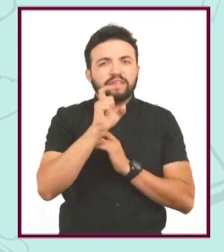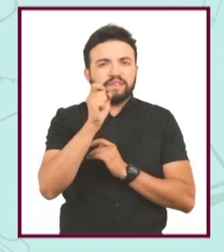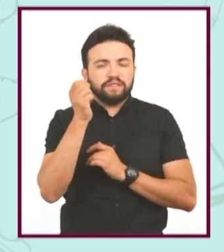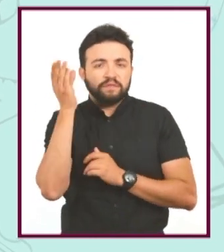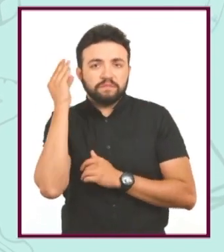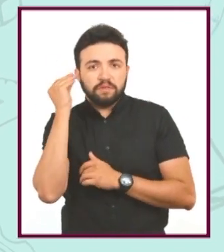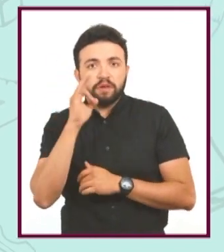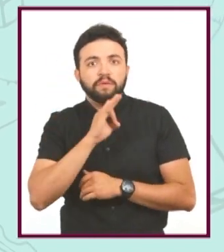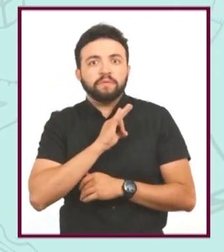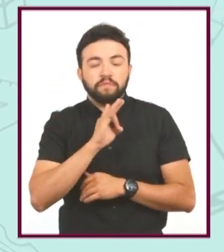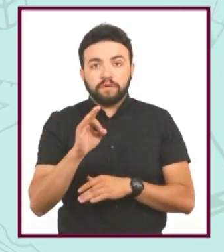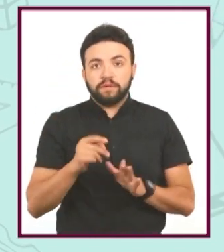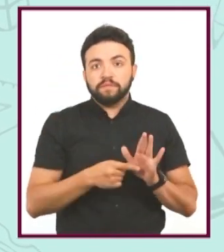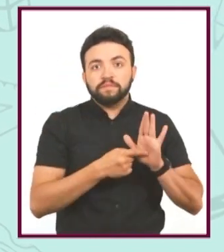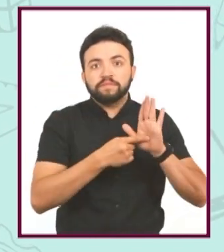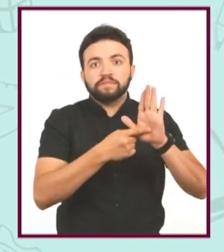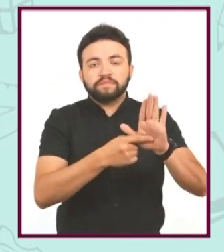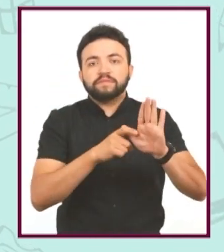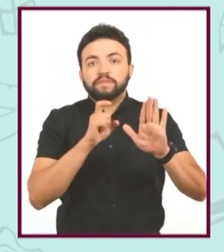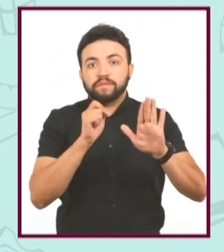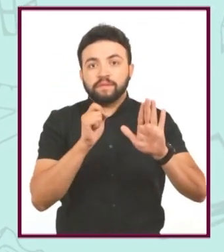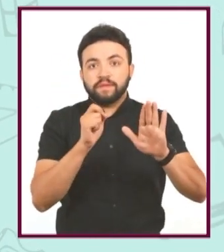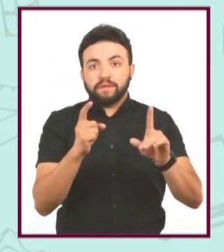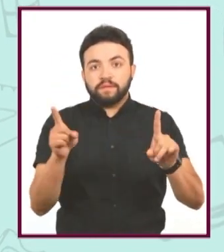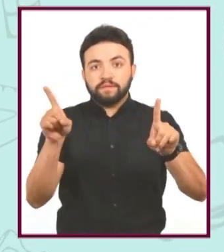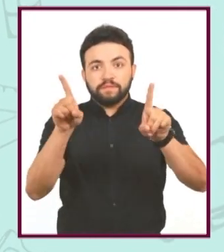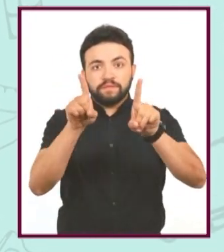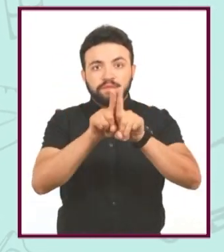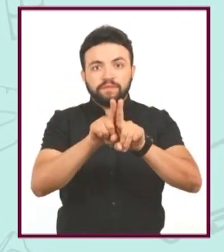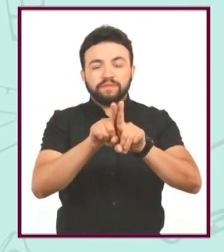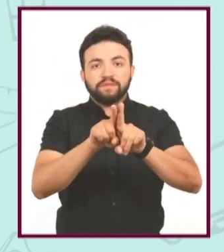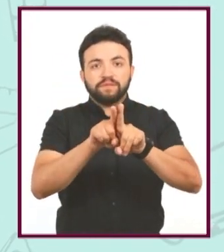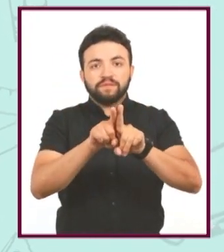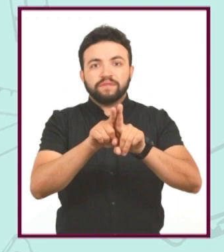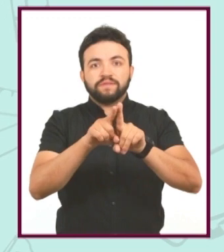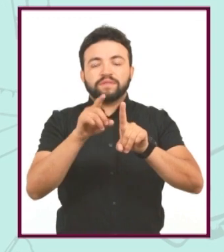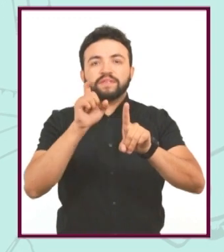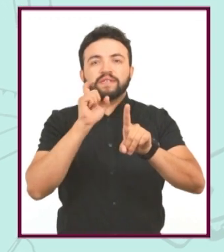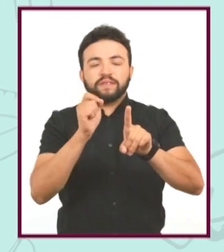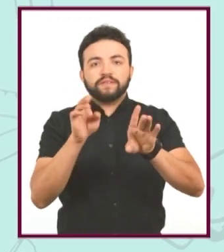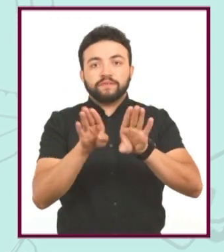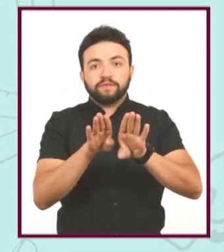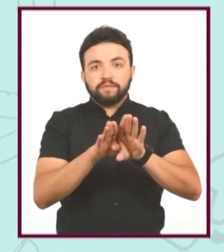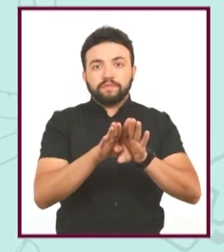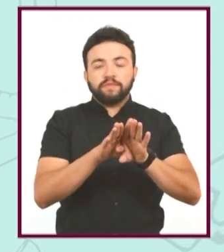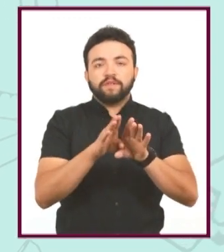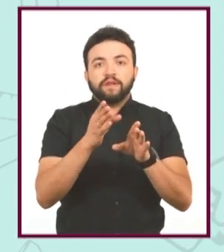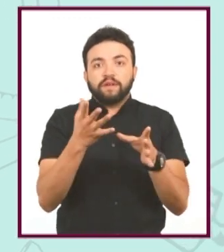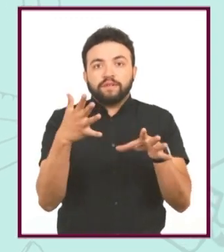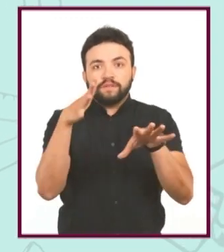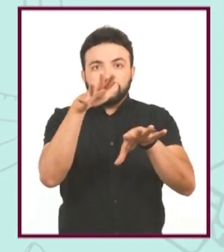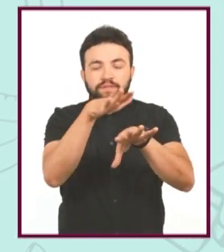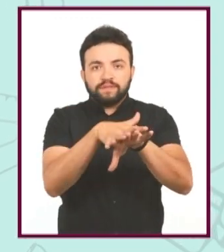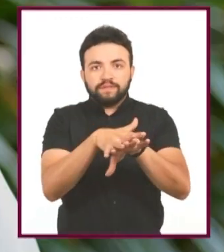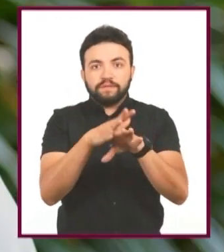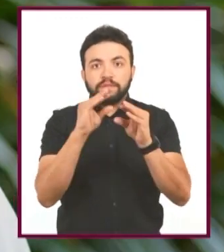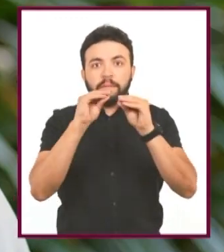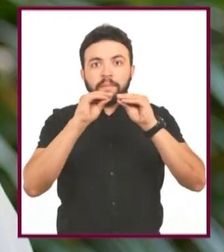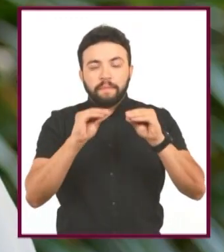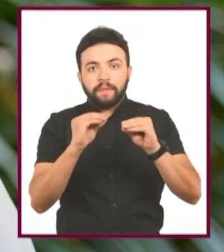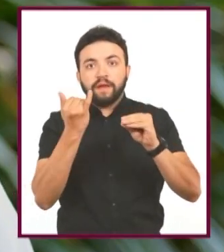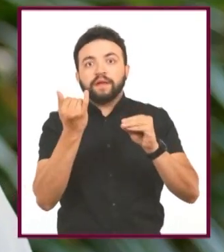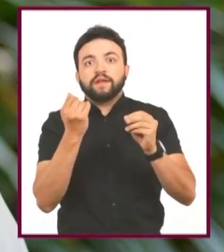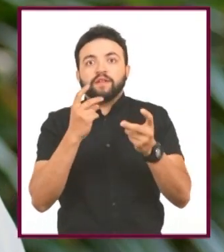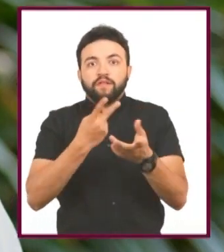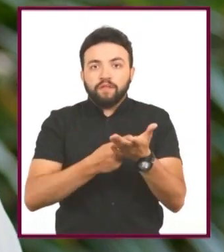de la música, podremos corroborar que, junto al sonido, los silencios forman parte esencial de cualquier obra musical. ¿Y